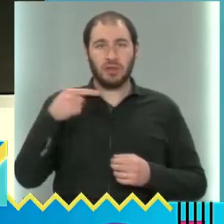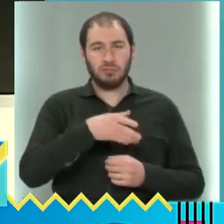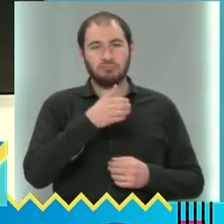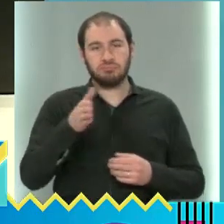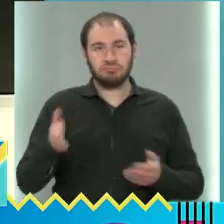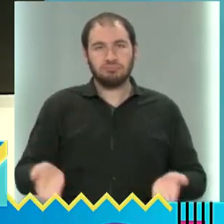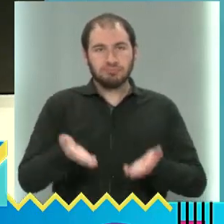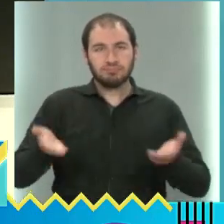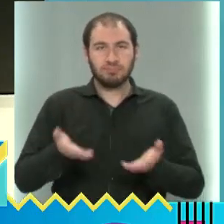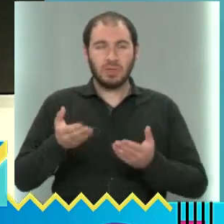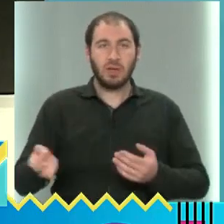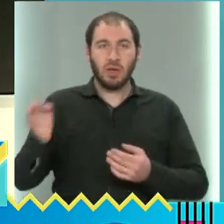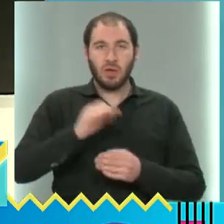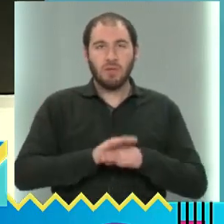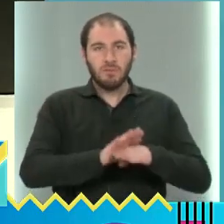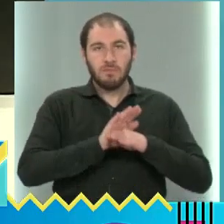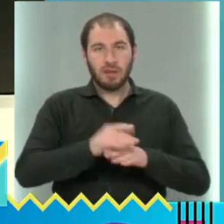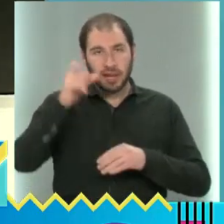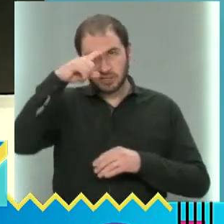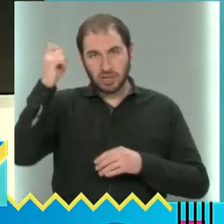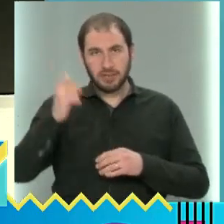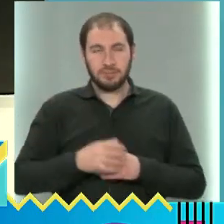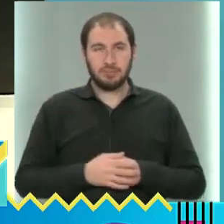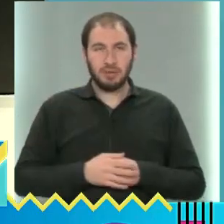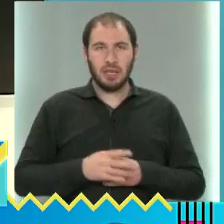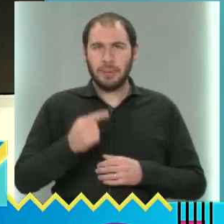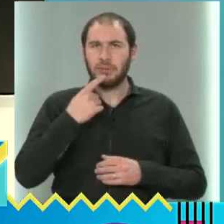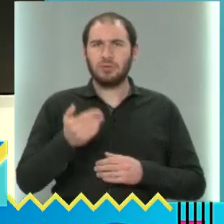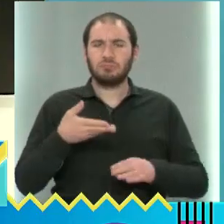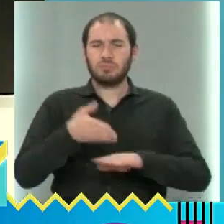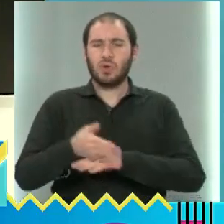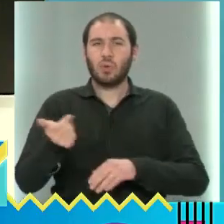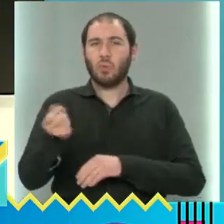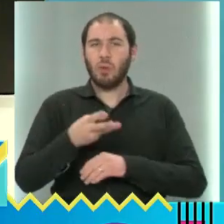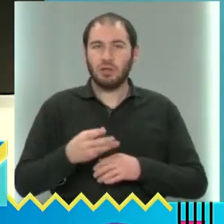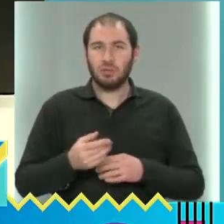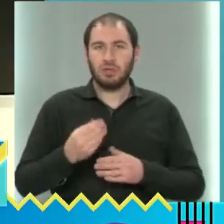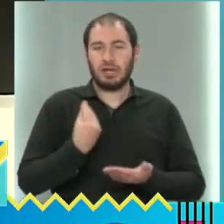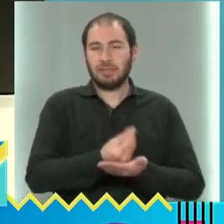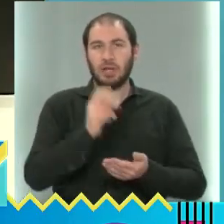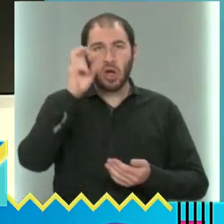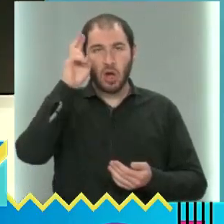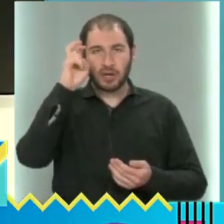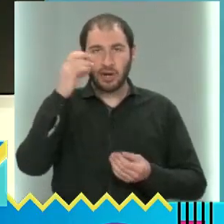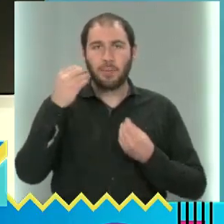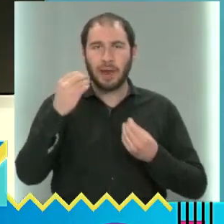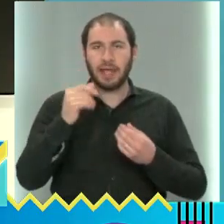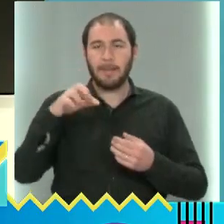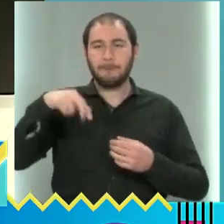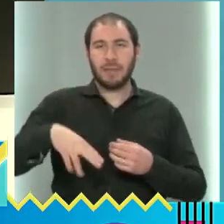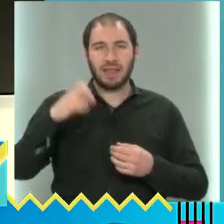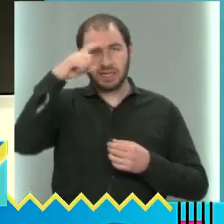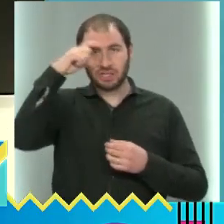a impulsar o al menos a presionar a nivel nacional. ¿Cuánto tiene de incidencia la figura de Cornejo para una